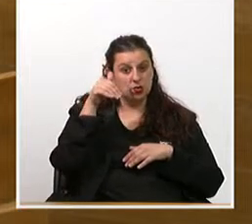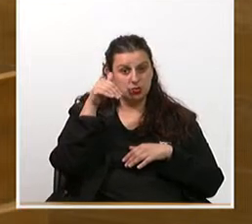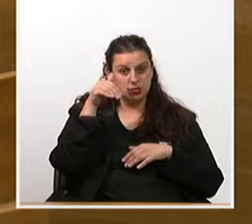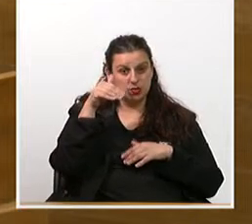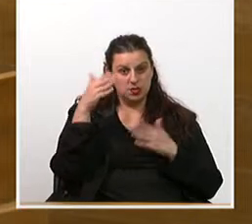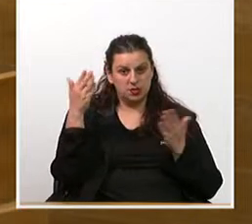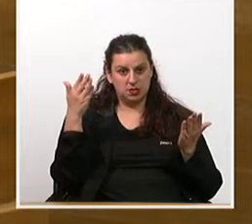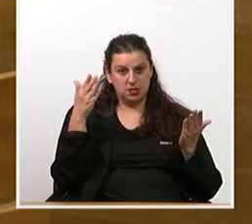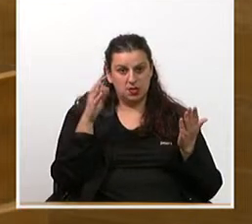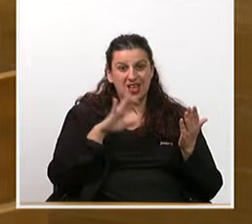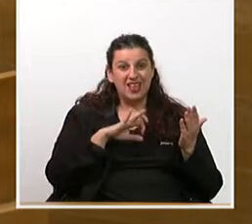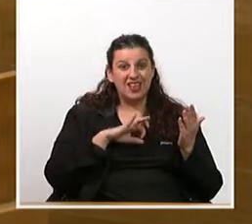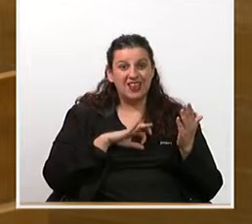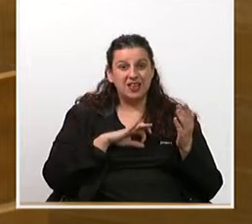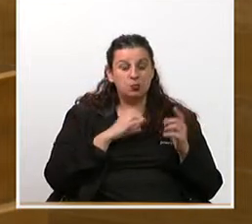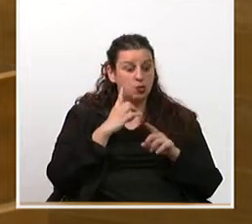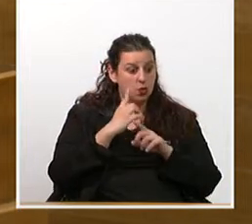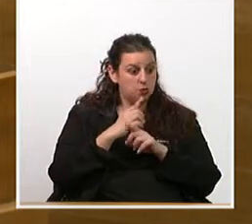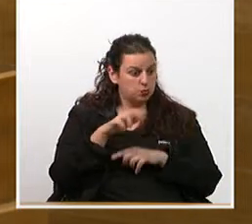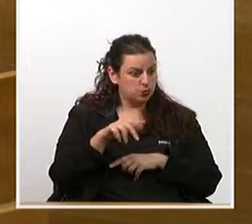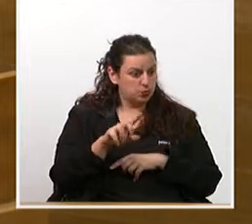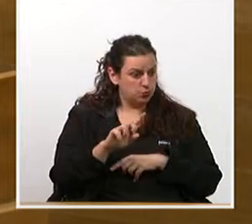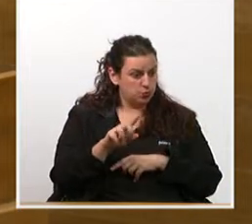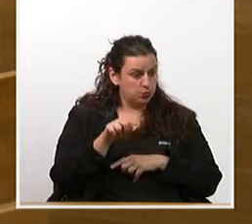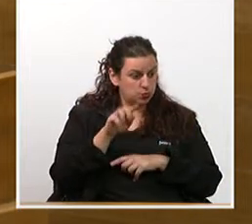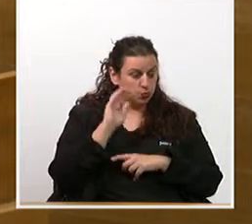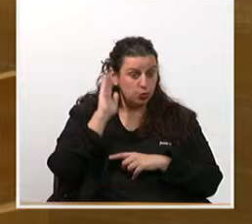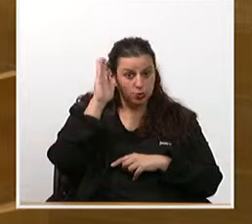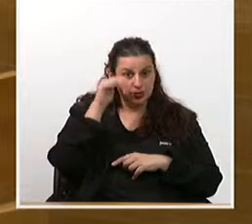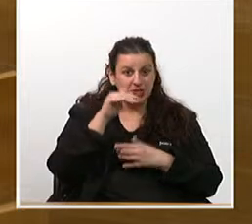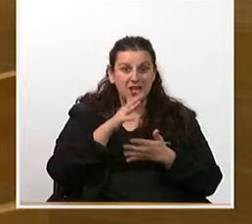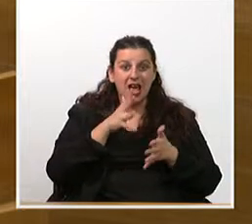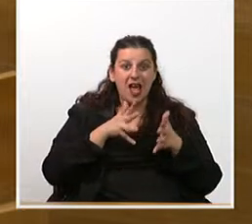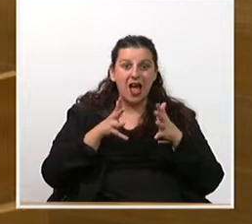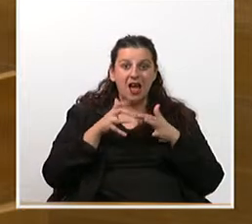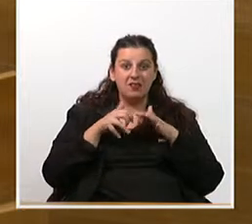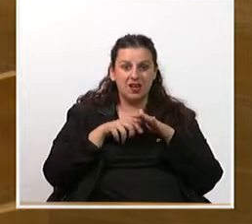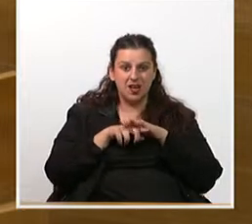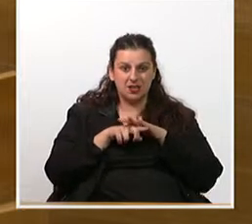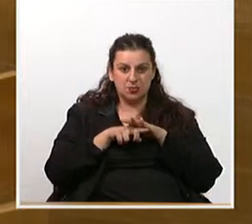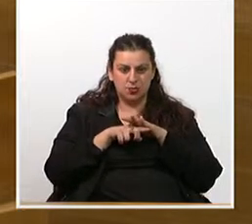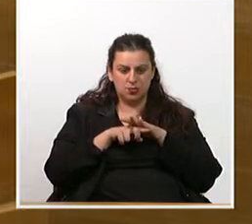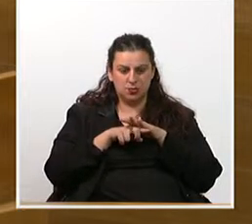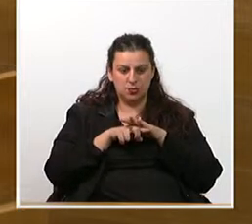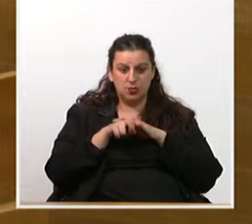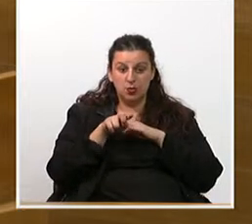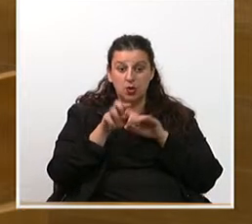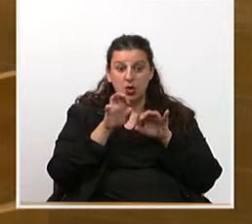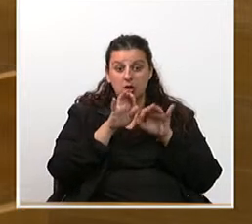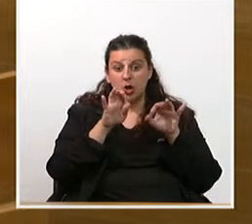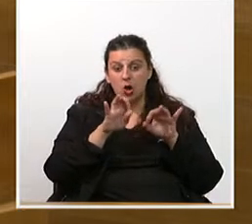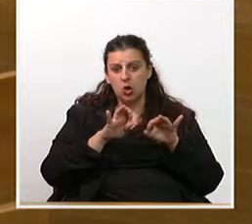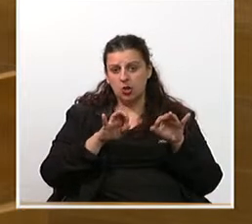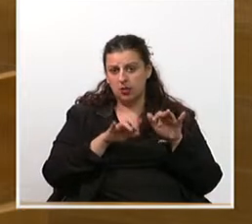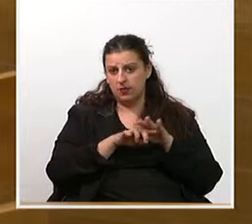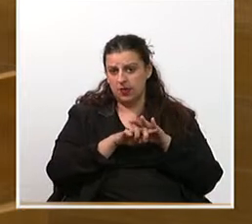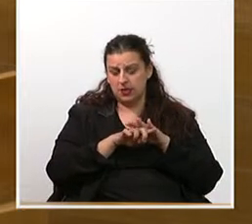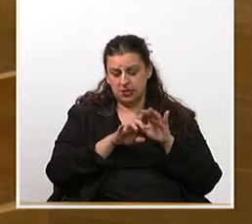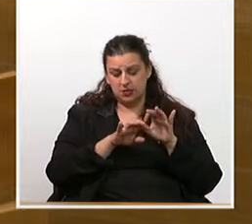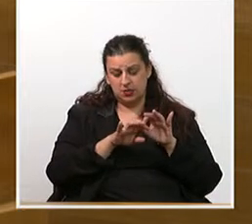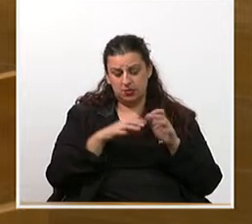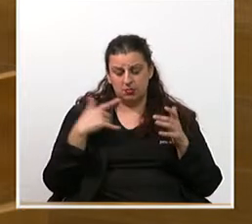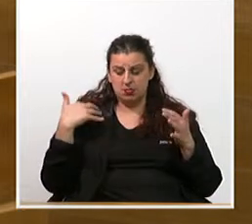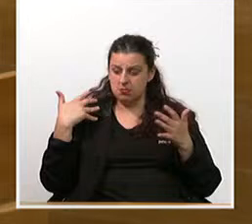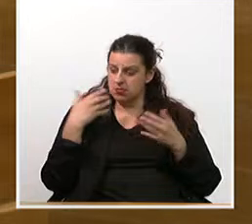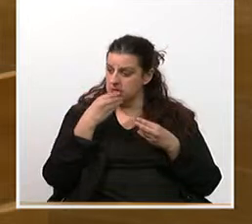es es que com a parlar de la se gesti y la sea gesti es nefasta ningú ha F tan mal